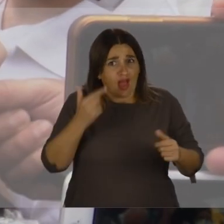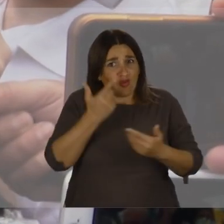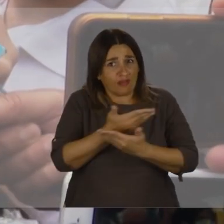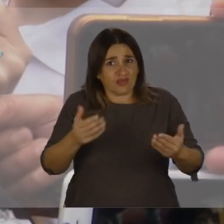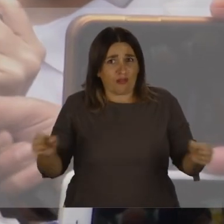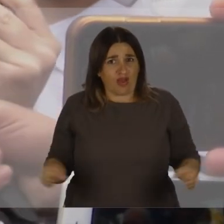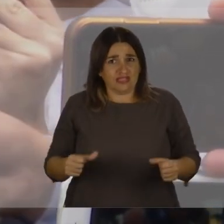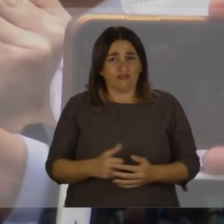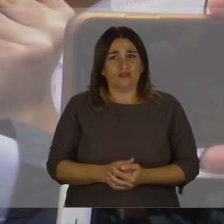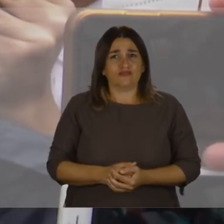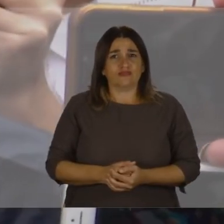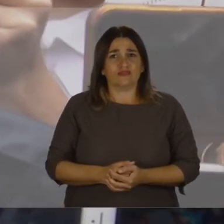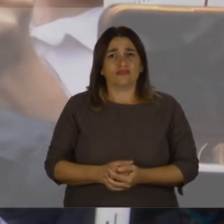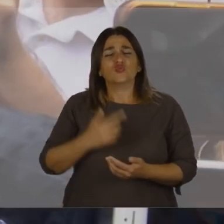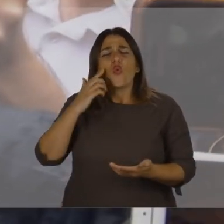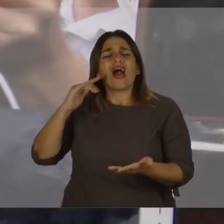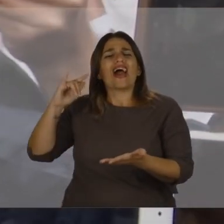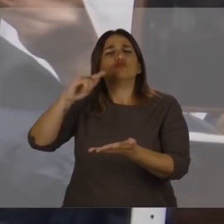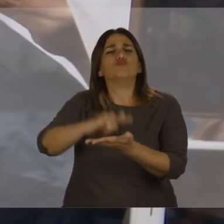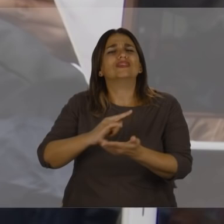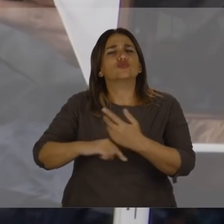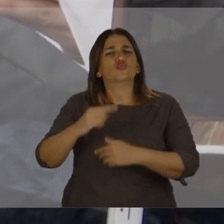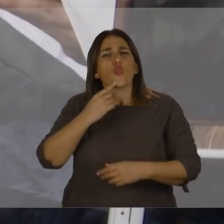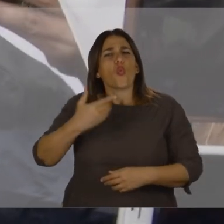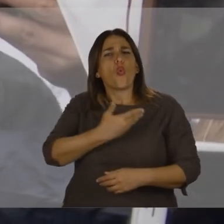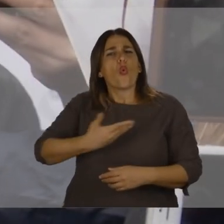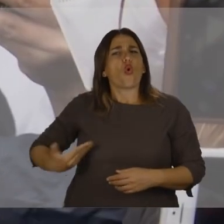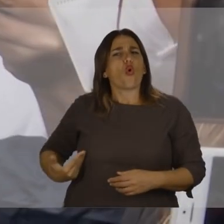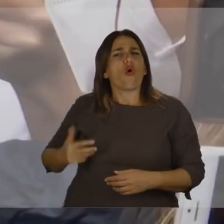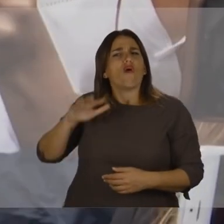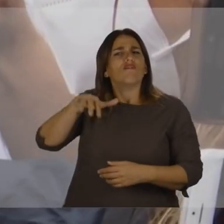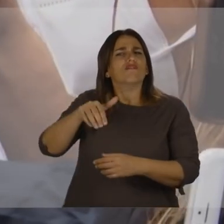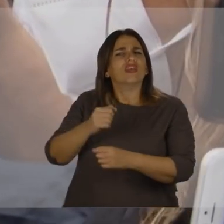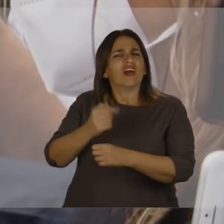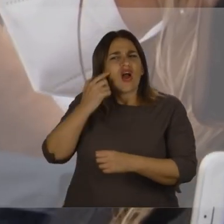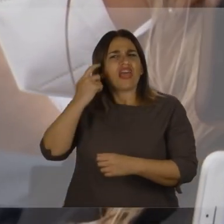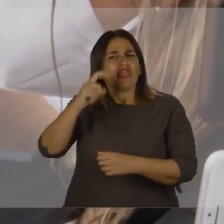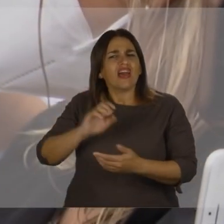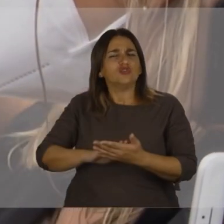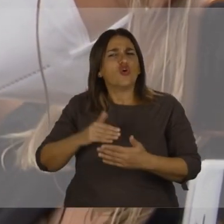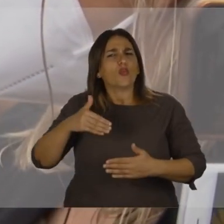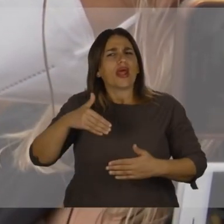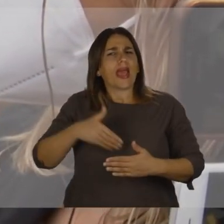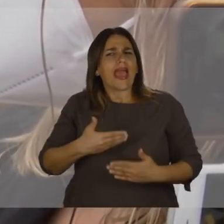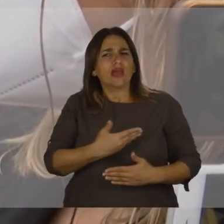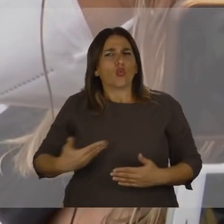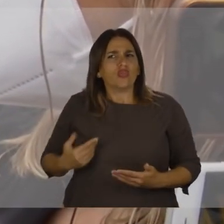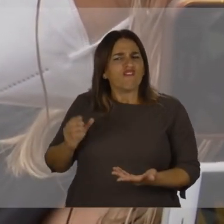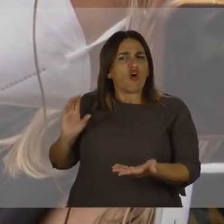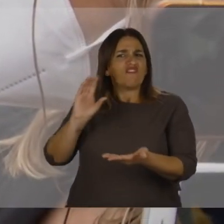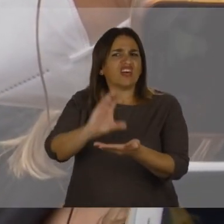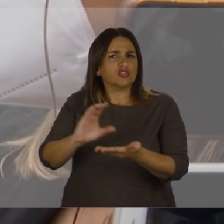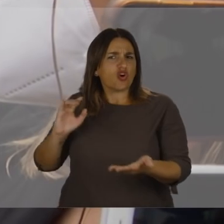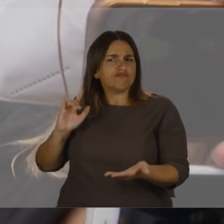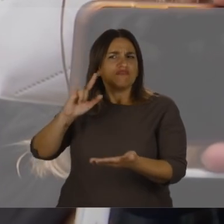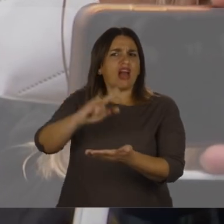que hacemos. Presidente, este es uno de los aeropuertos que va a concesionar el gobierno. ¿Hay alguna idea en ese sentido por parte del Poder Ejecutivo o